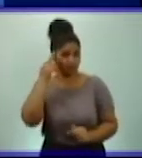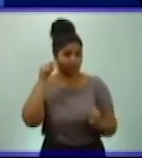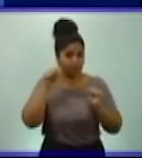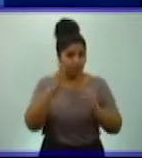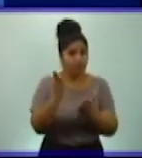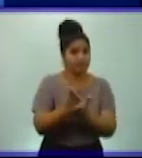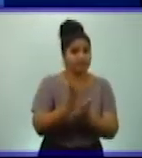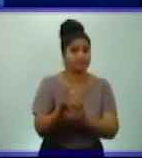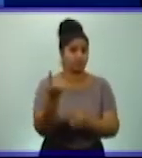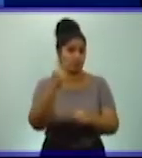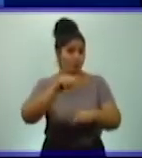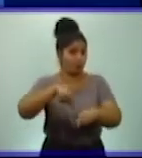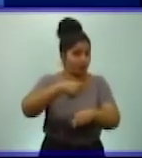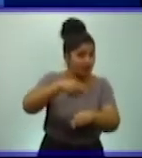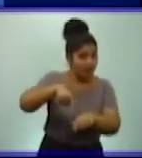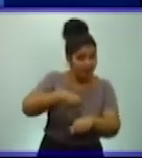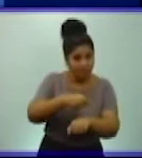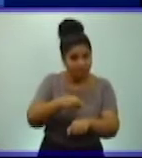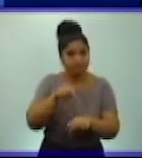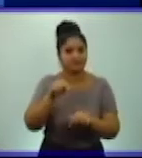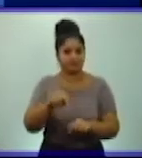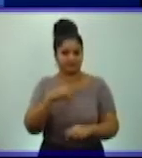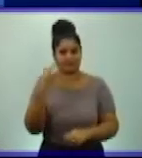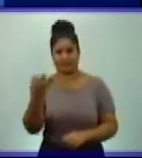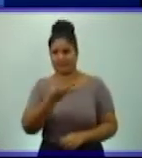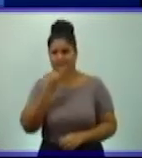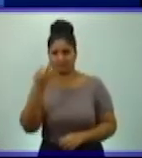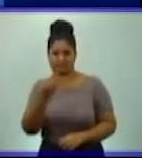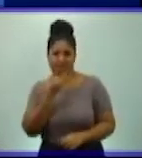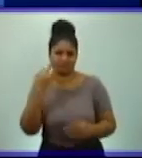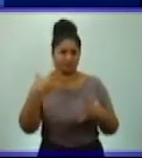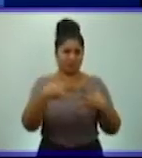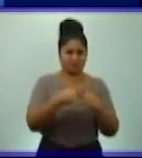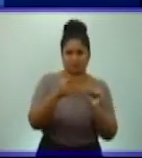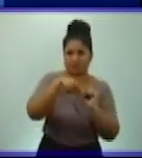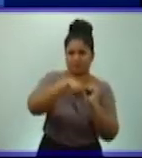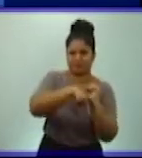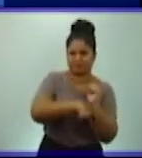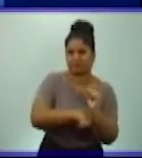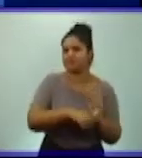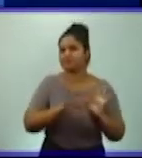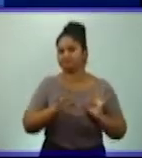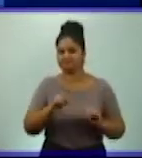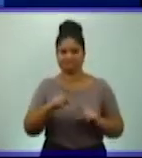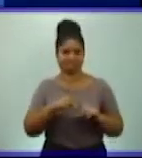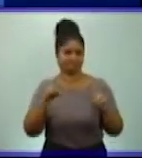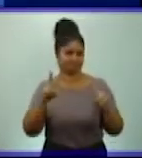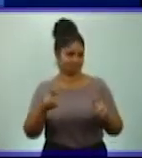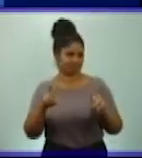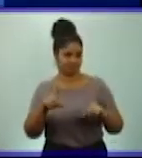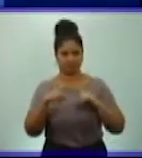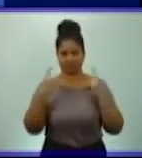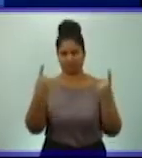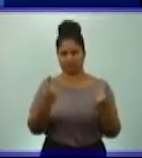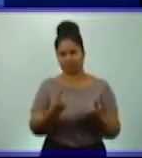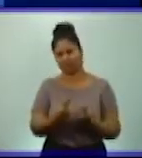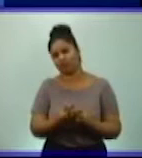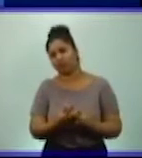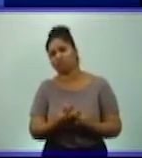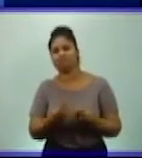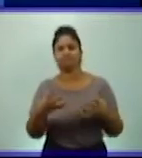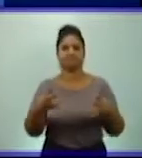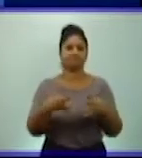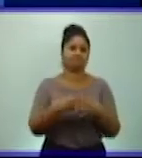hora para poder analizar al detalle todos los elementos barrocos, los